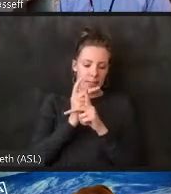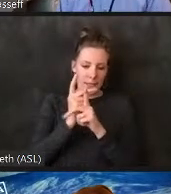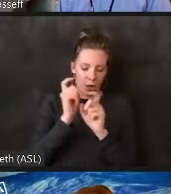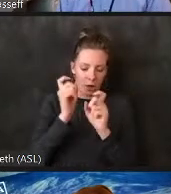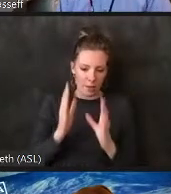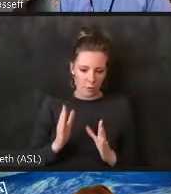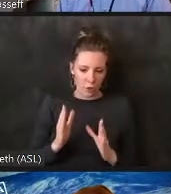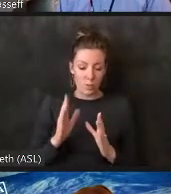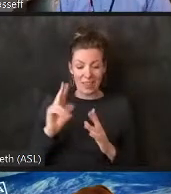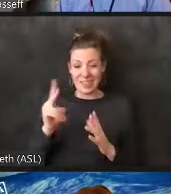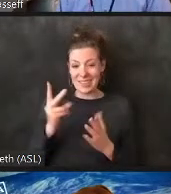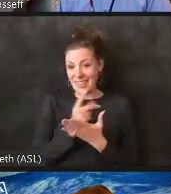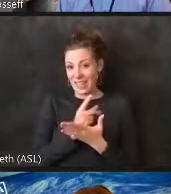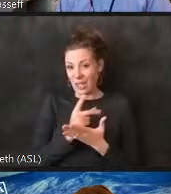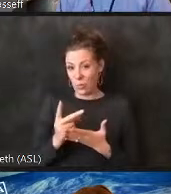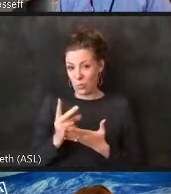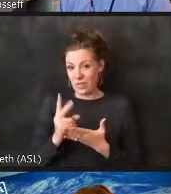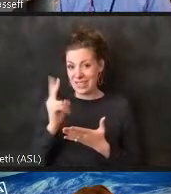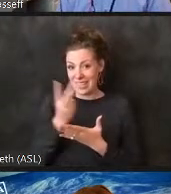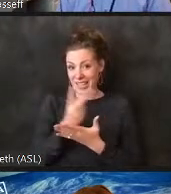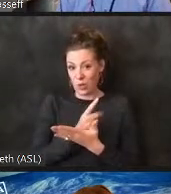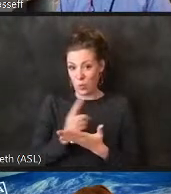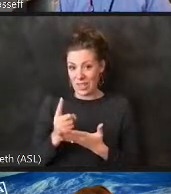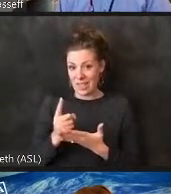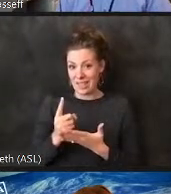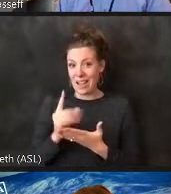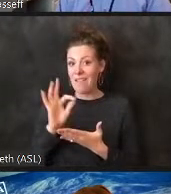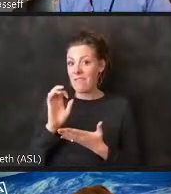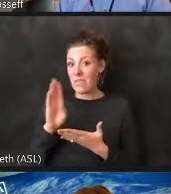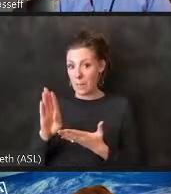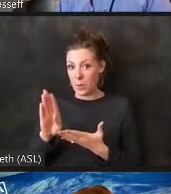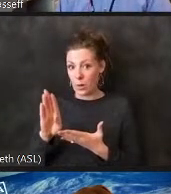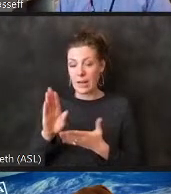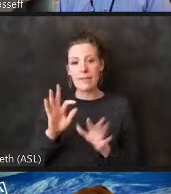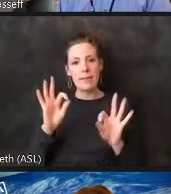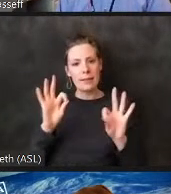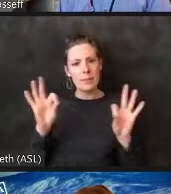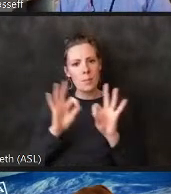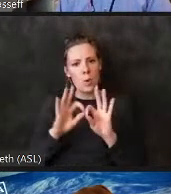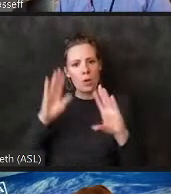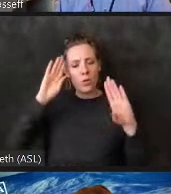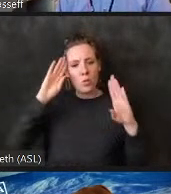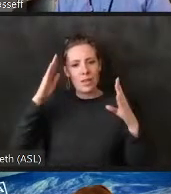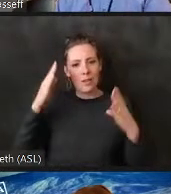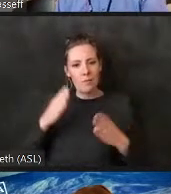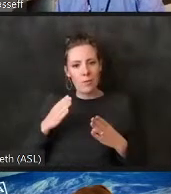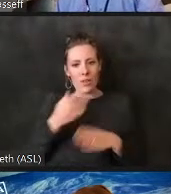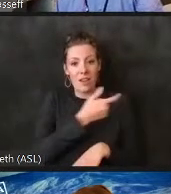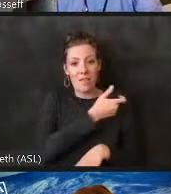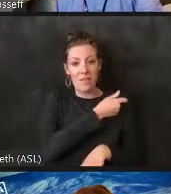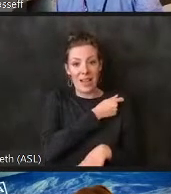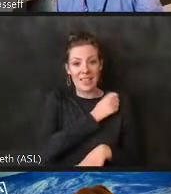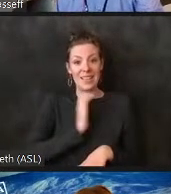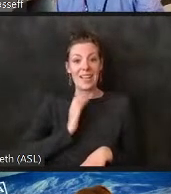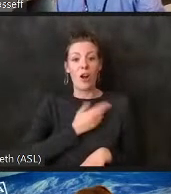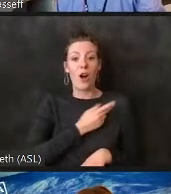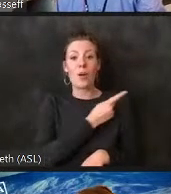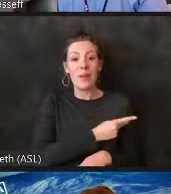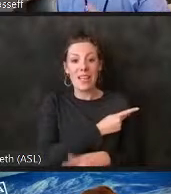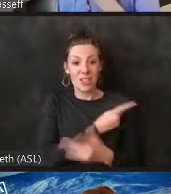de la organización. Yo pienso que para la segunda semana de febrero, para podernos